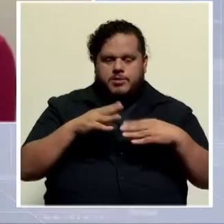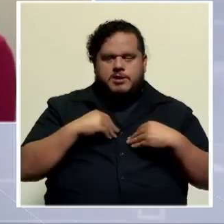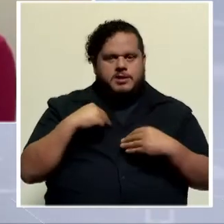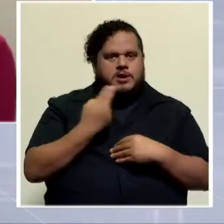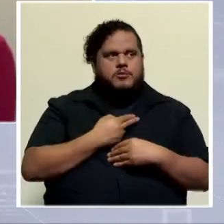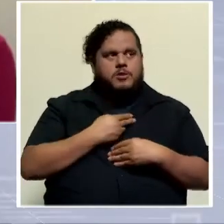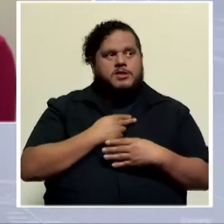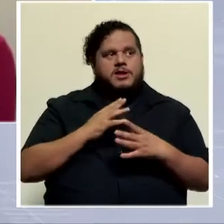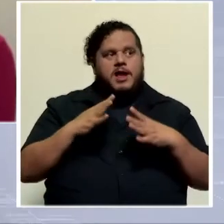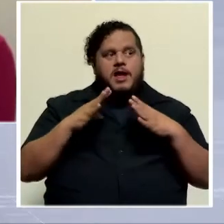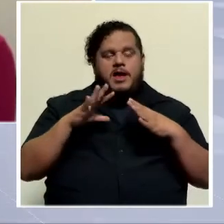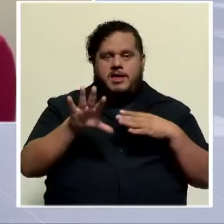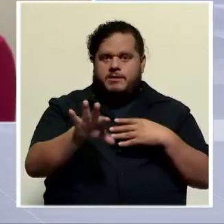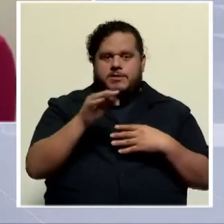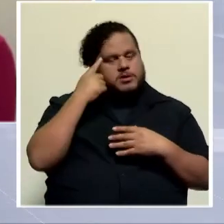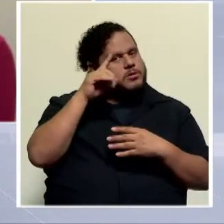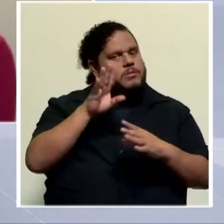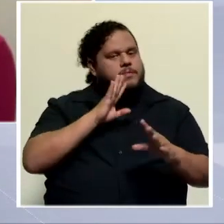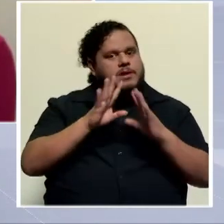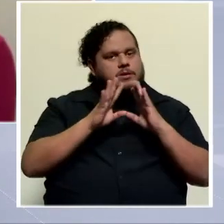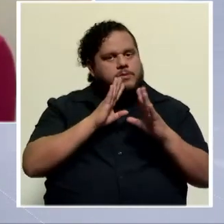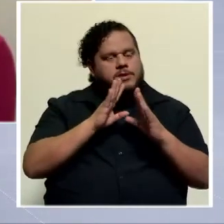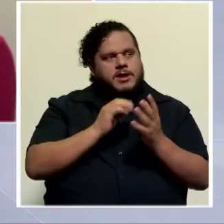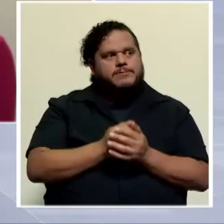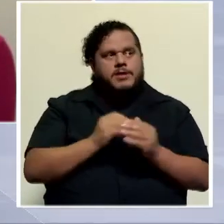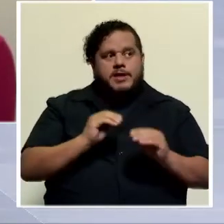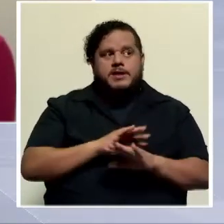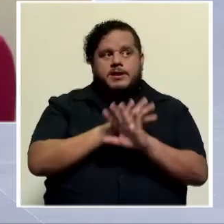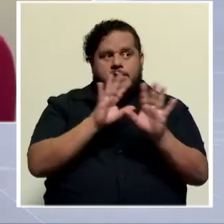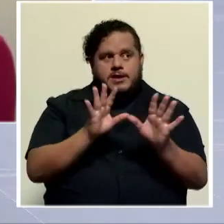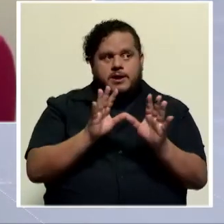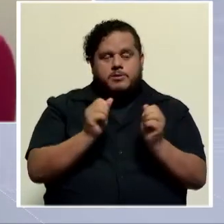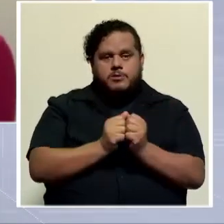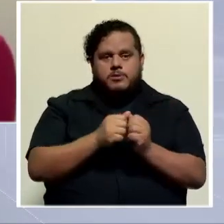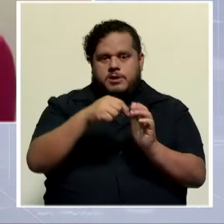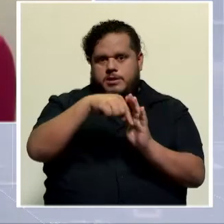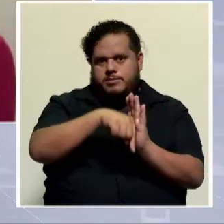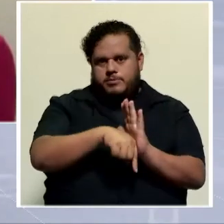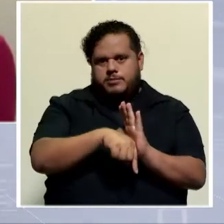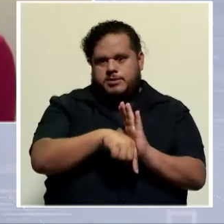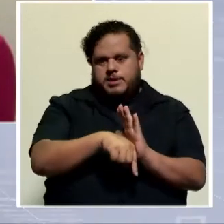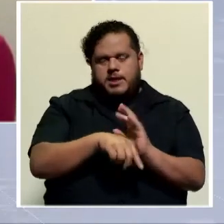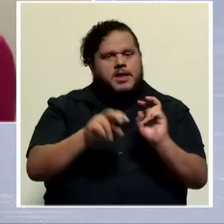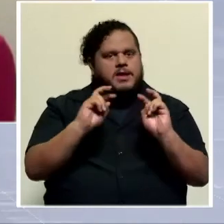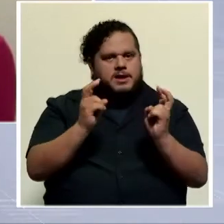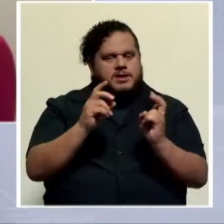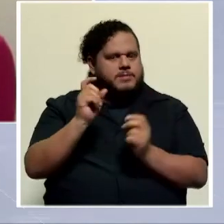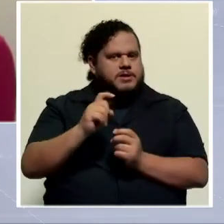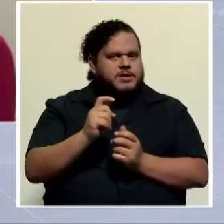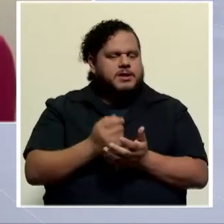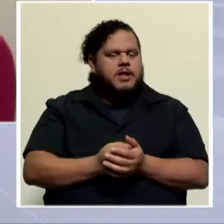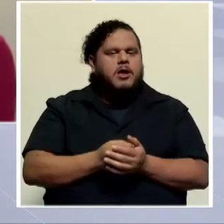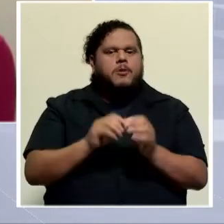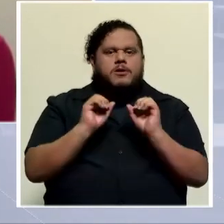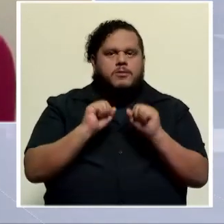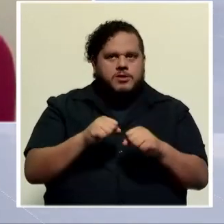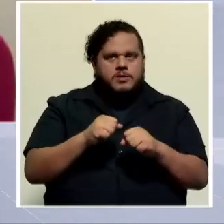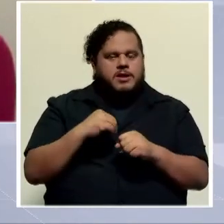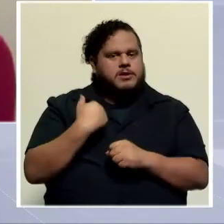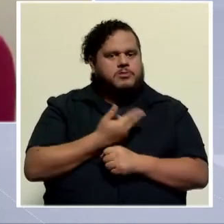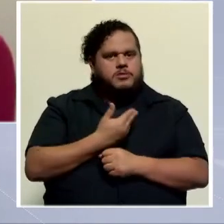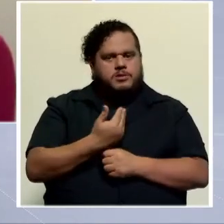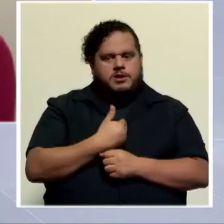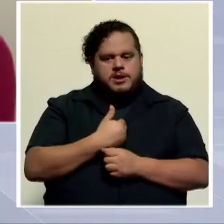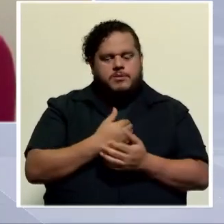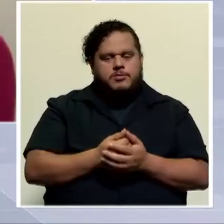invitación para conversar, por supuesto, no con la profundidad que el tema merita, sino con las posibilidades que tenemos en